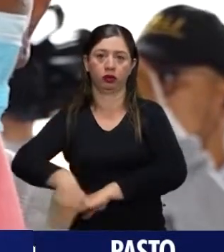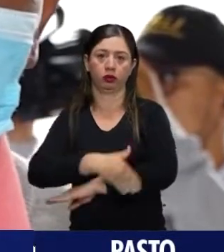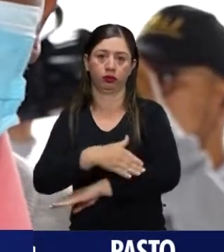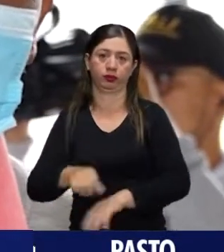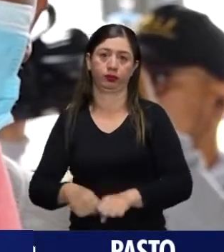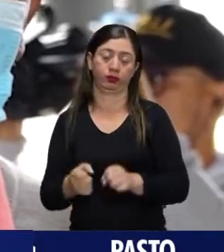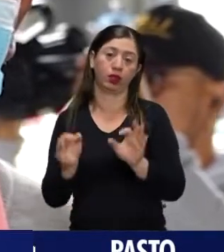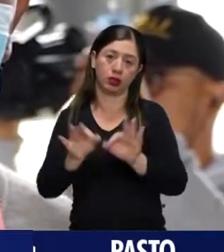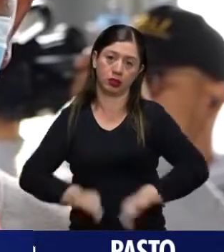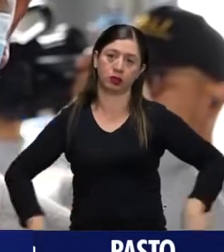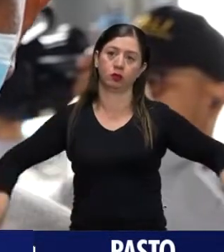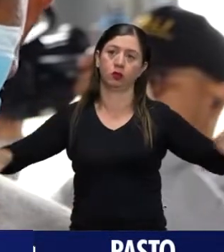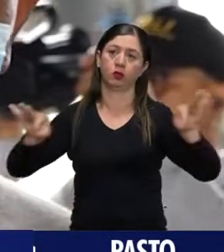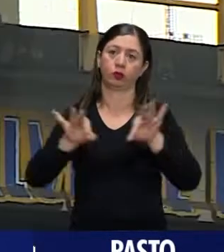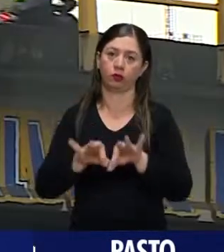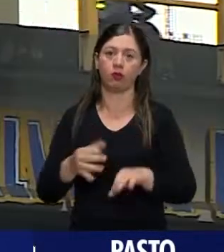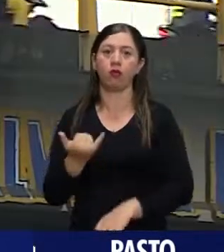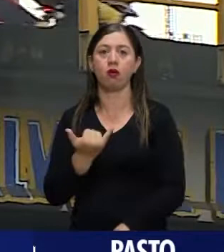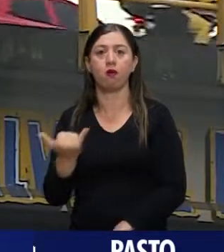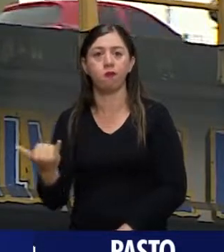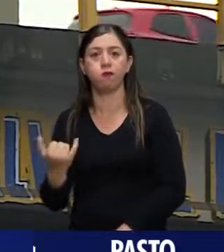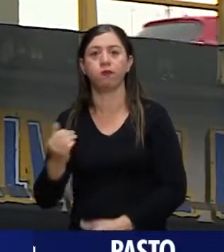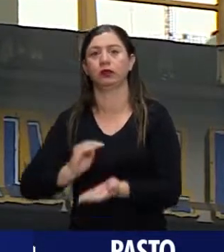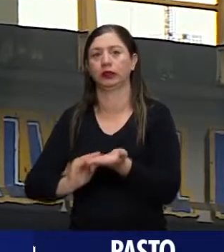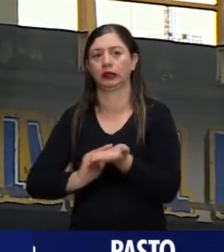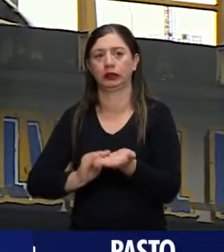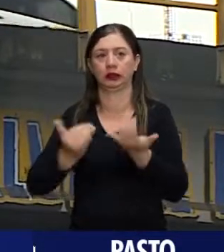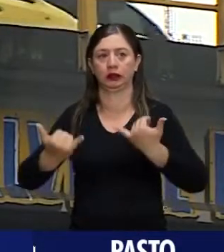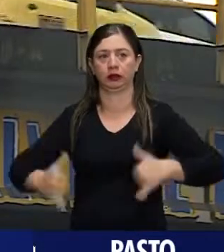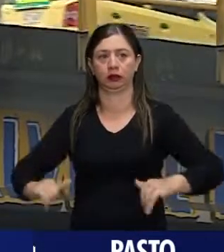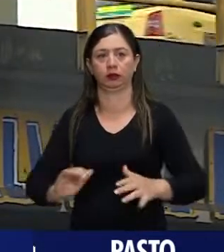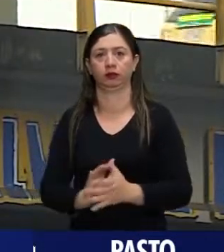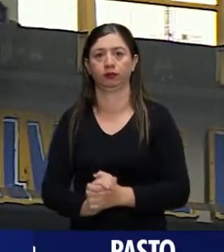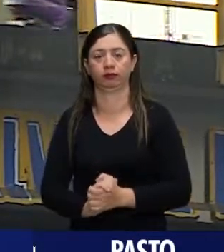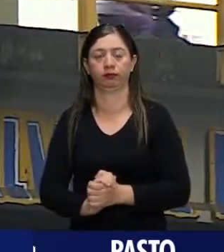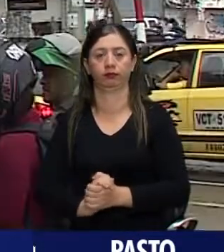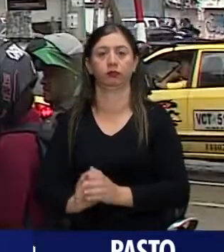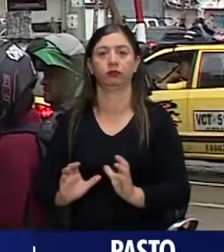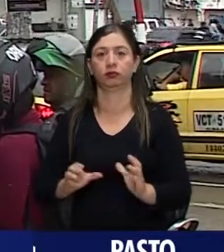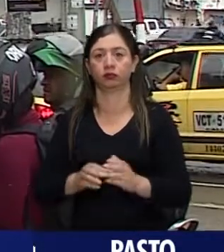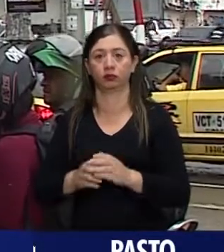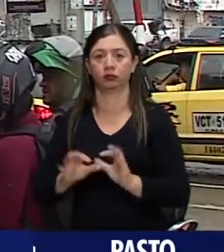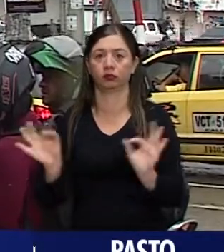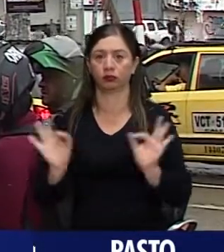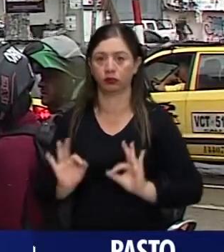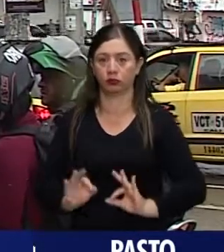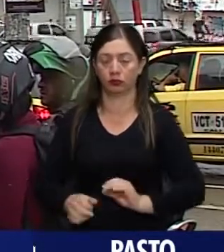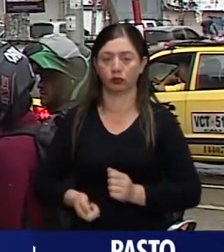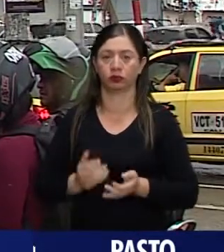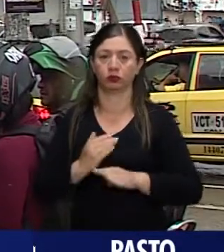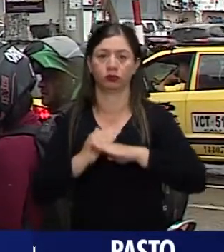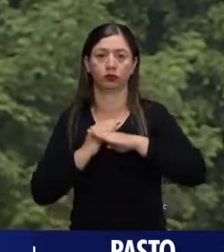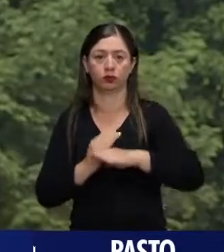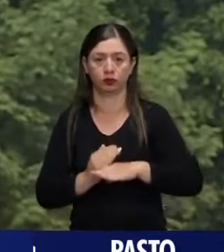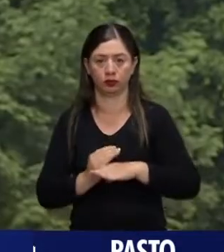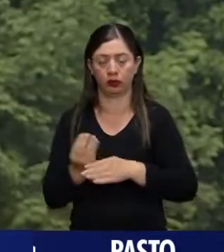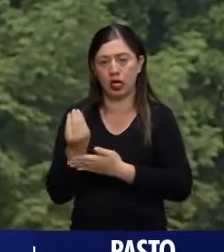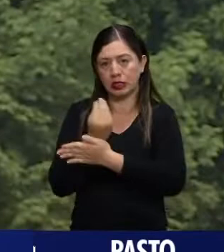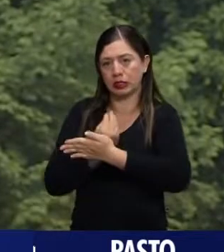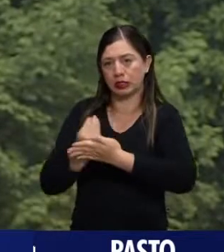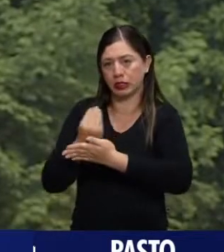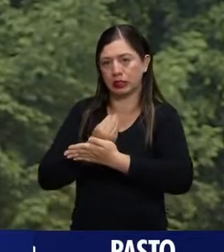nosotros es muy importante de que esto se haya solucionado. Los organismos de seguridad distrital anunciaron que se encuentran en el diseño y